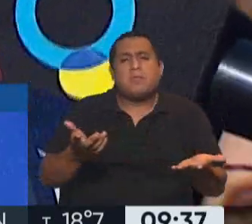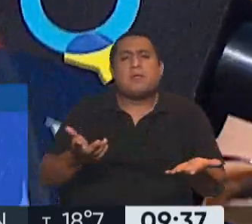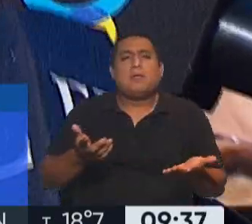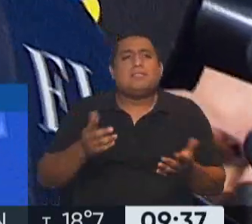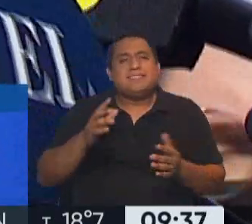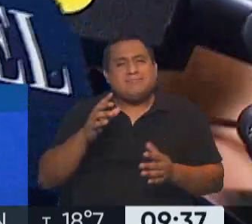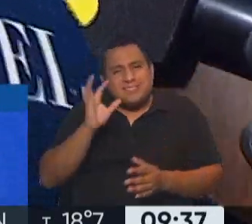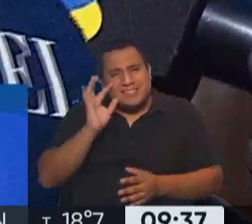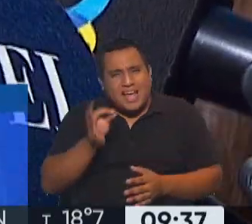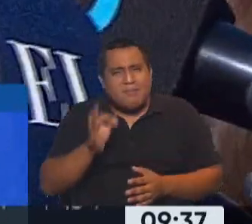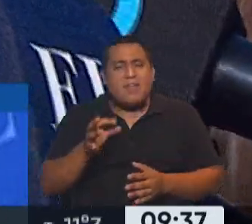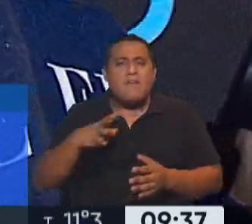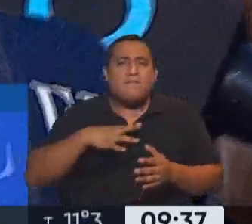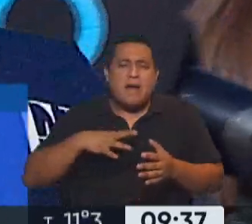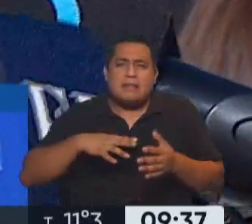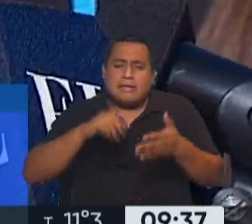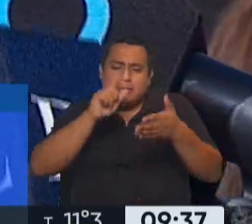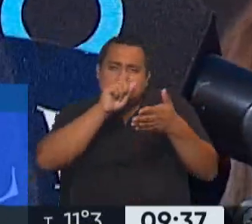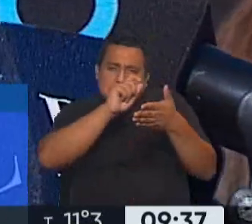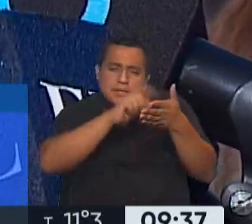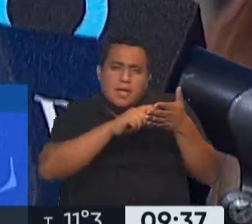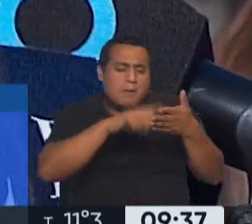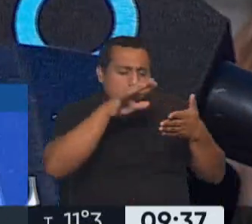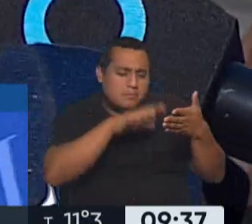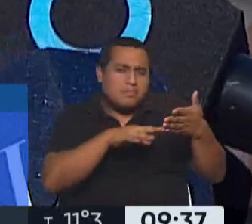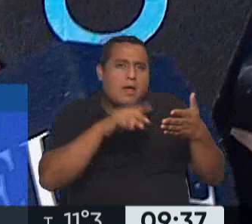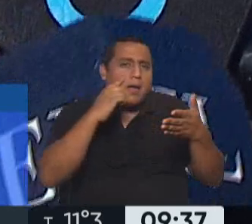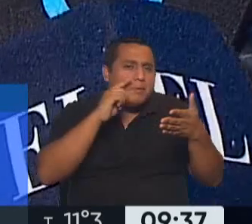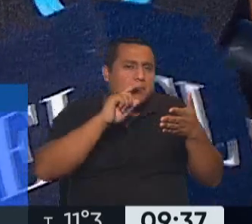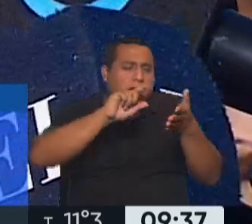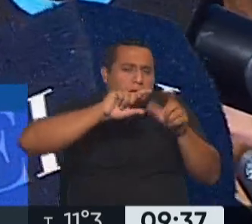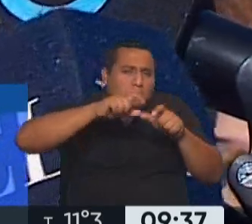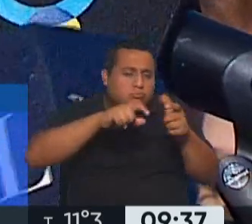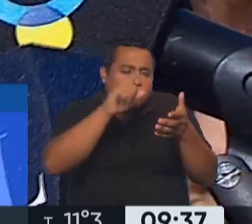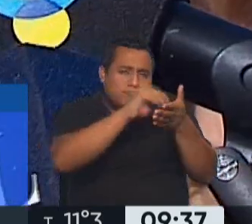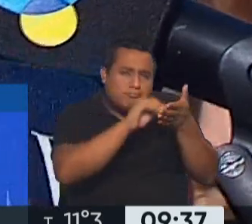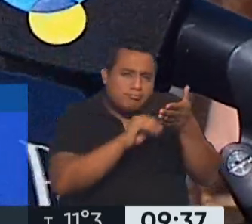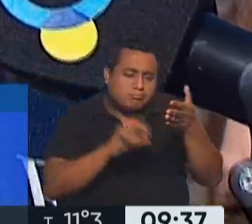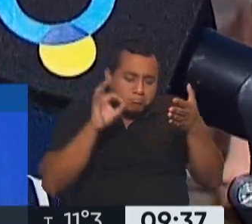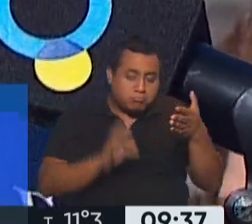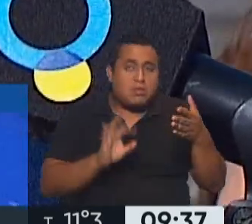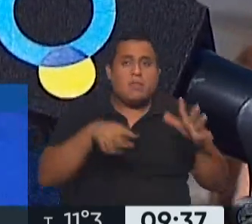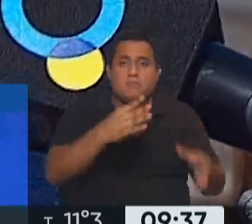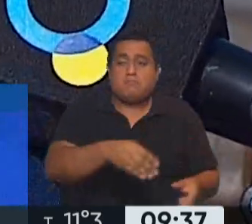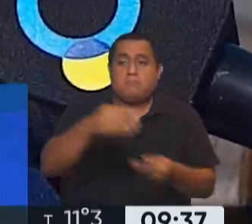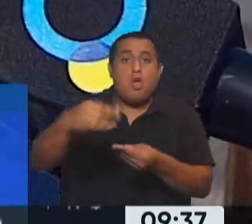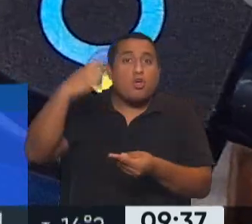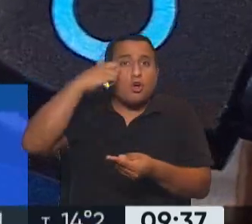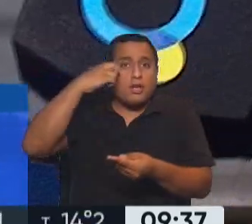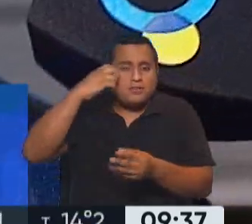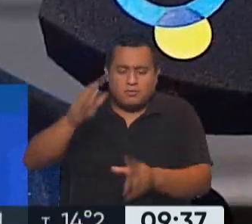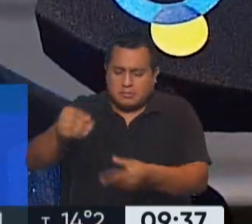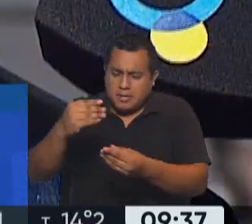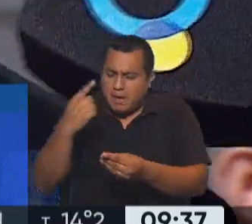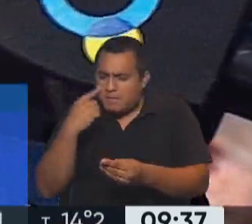de ajustar toda la letra chica, las últimas definiciones. Luego eso pasará al Congreso, nosotros lo evaluaremos, veremos